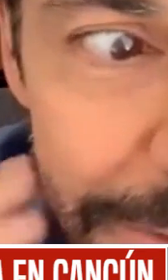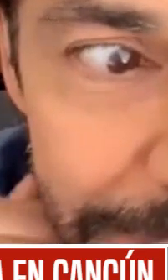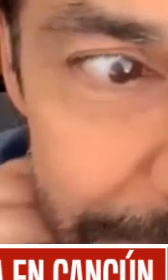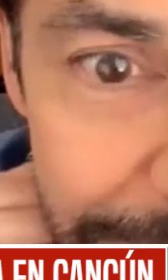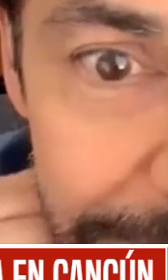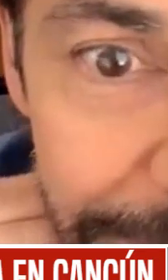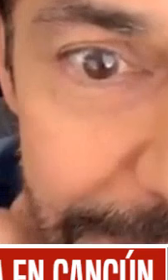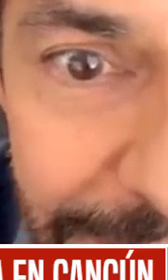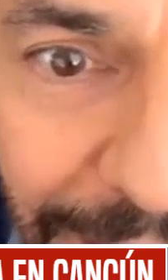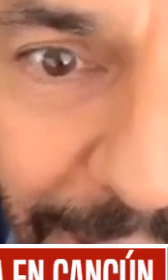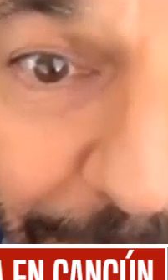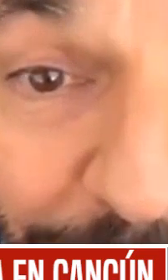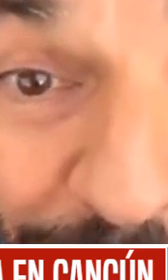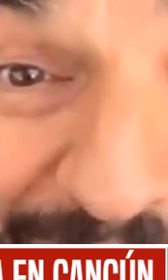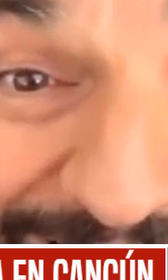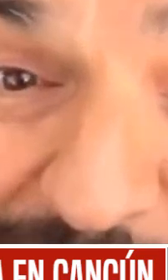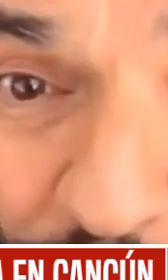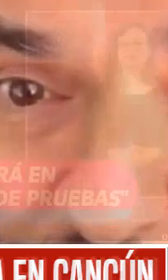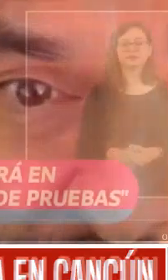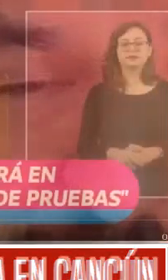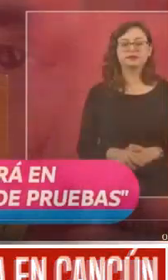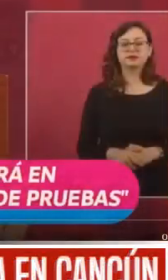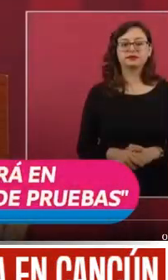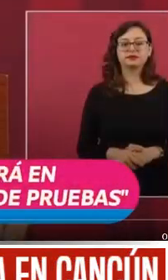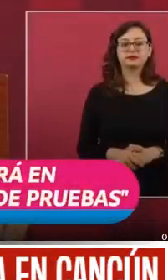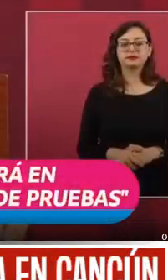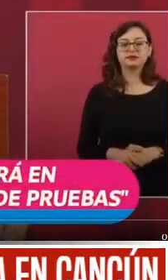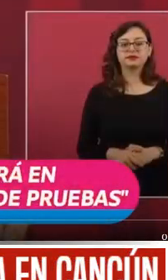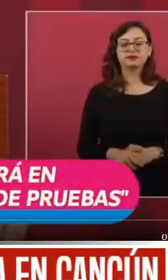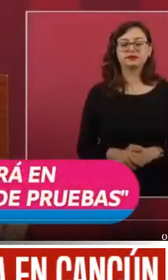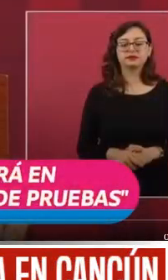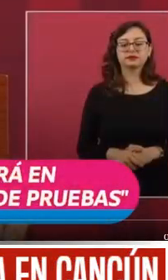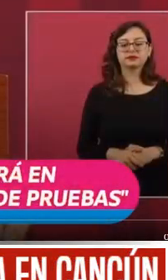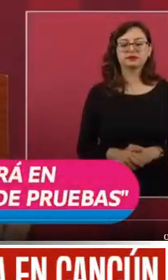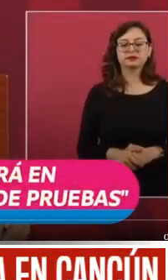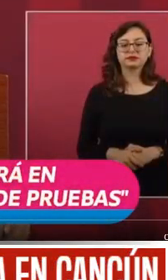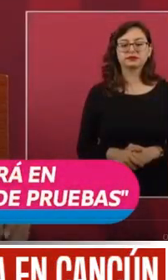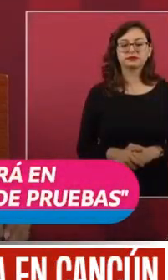nivel presidencial, sí se va a inaugurar la refinería. Vamos a escucharlo.